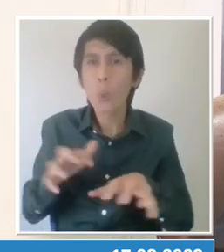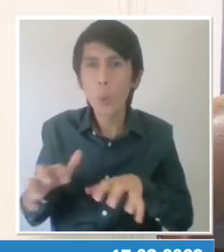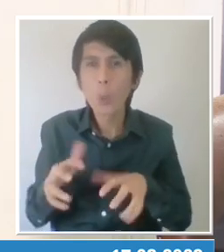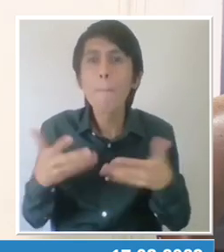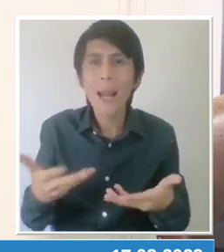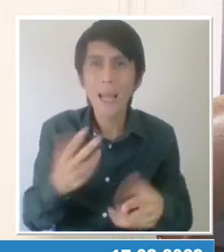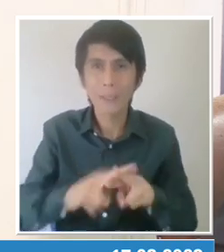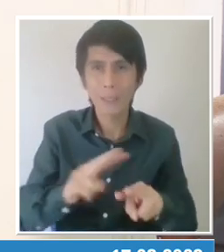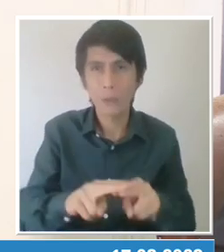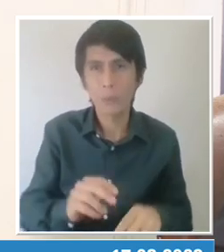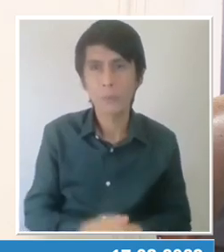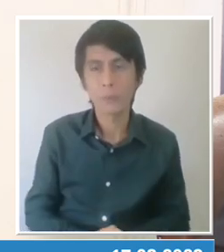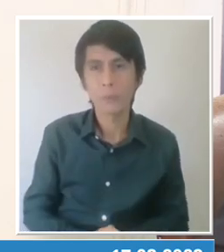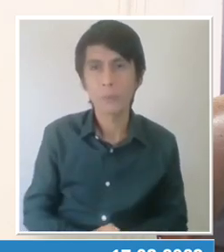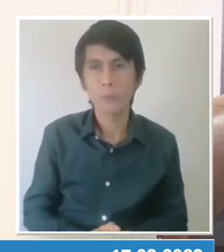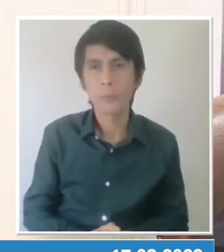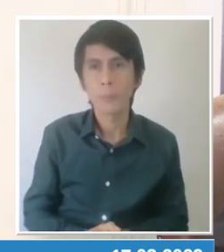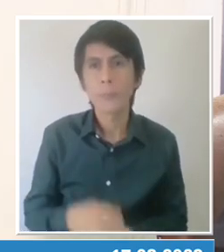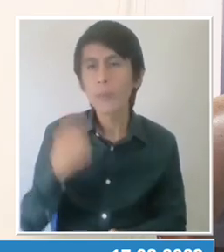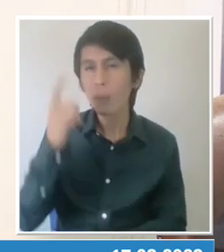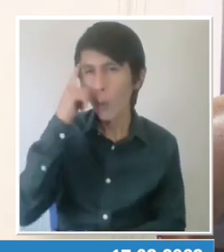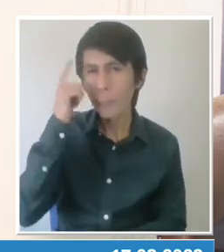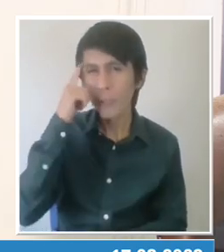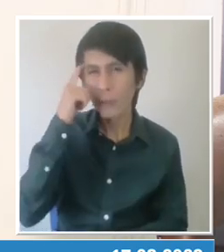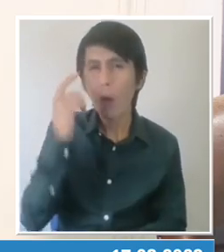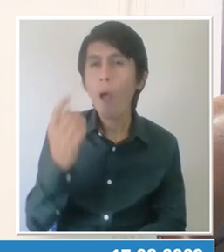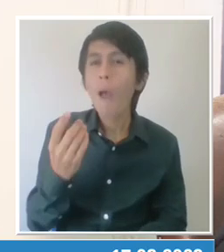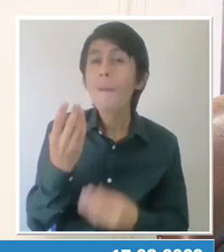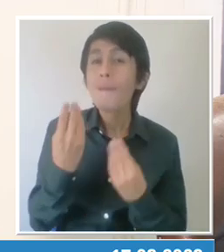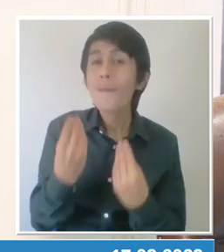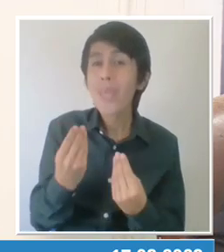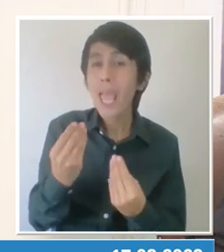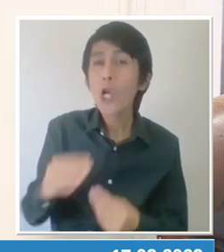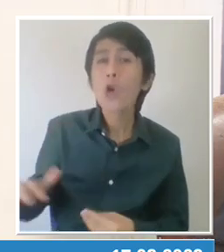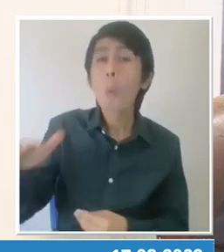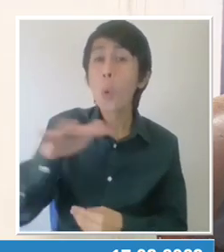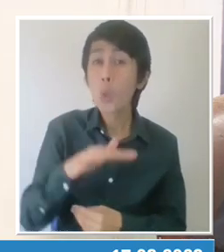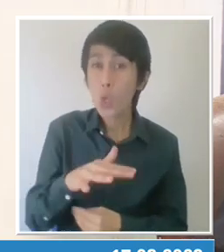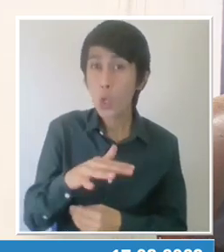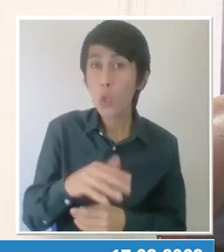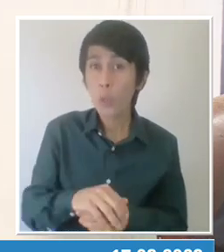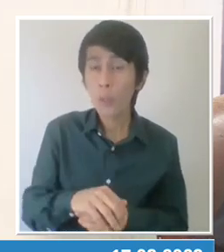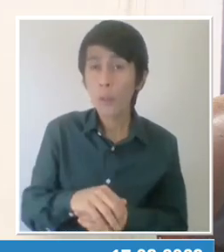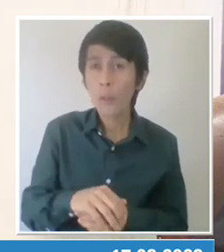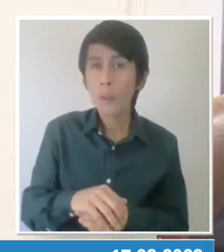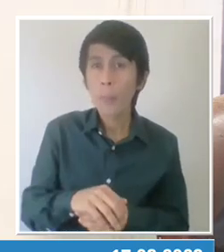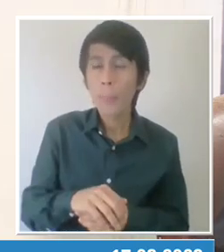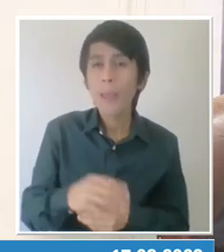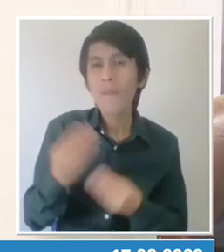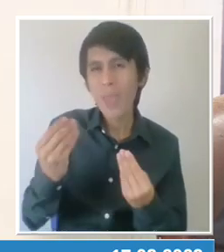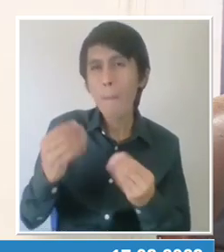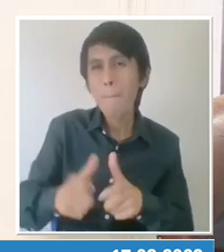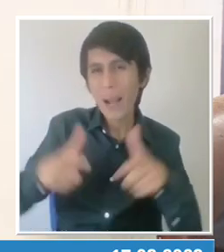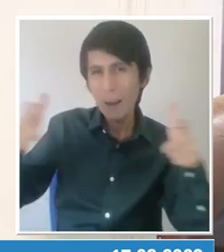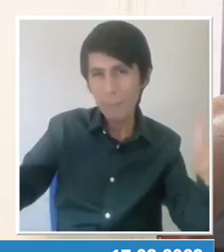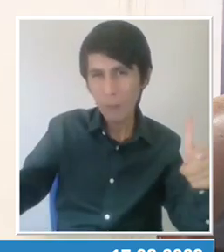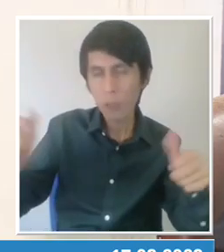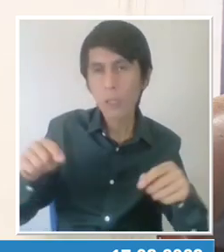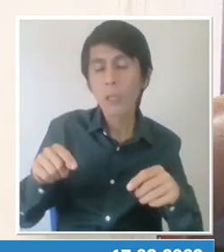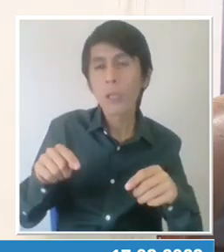Yo creo que el bien común, así entendido, y la subsidiariedad antes así entendida, está vinculada con la autonomía de